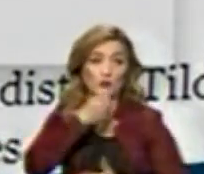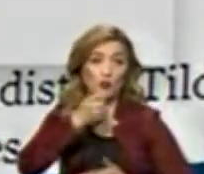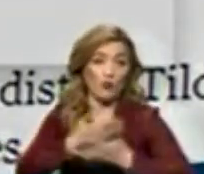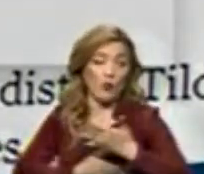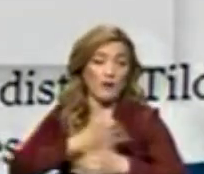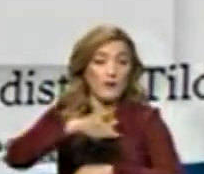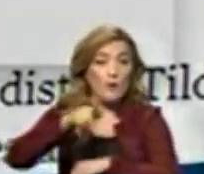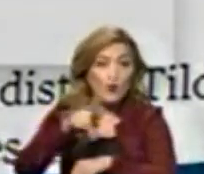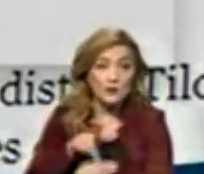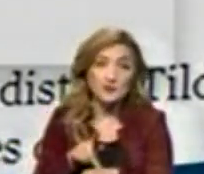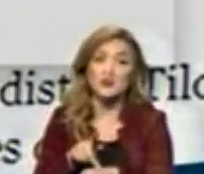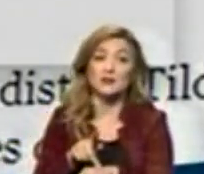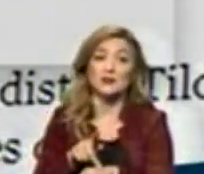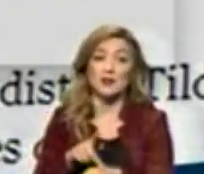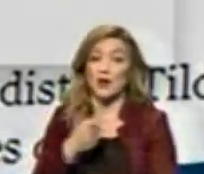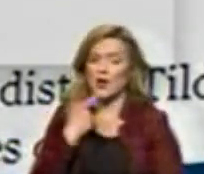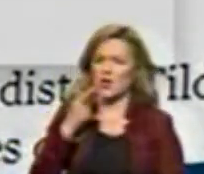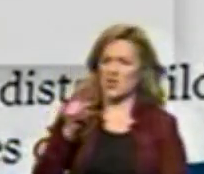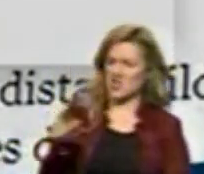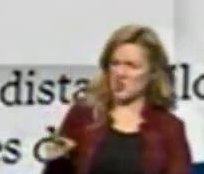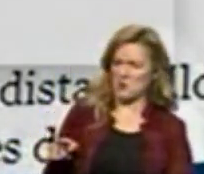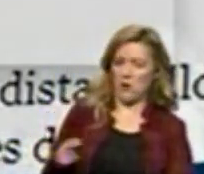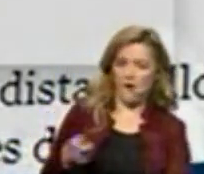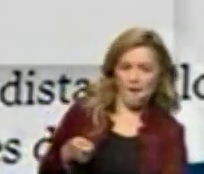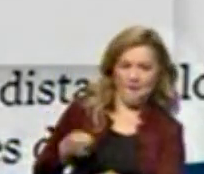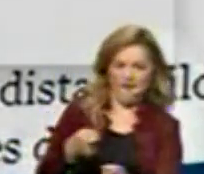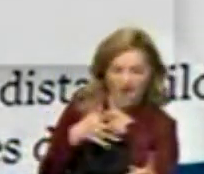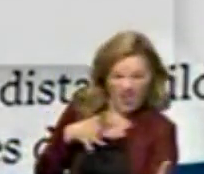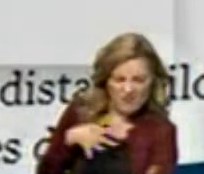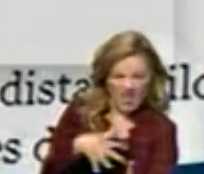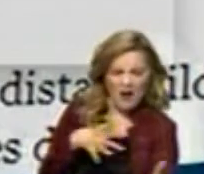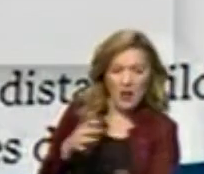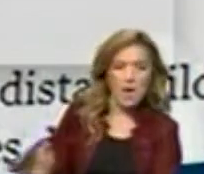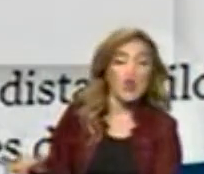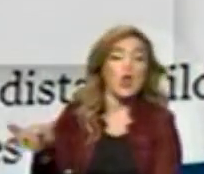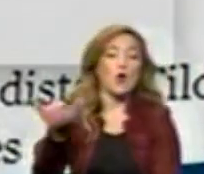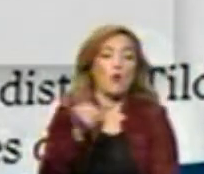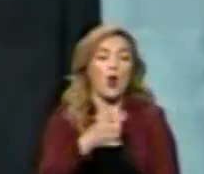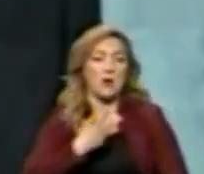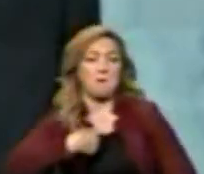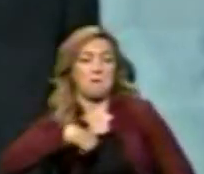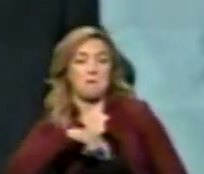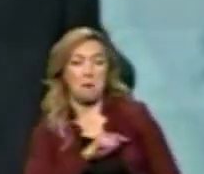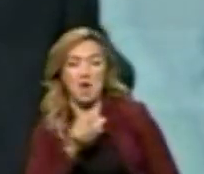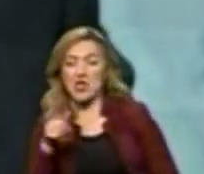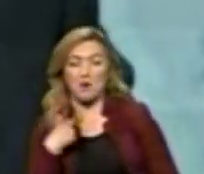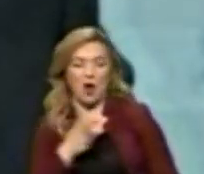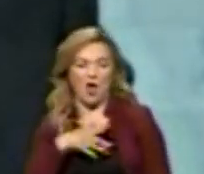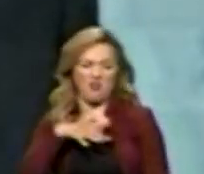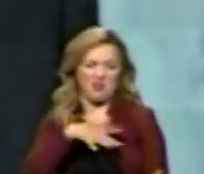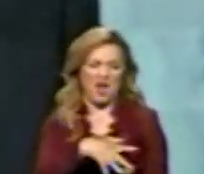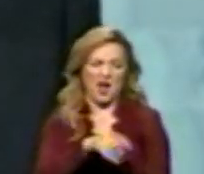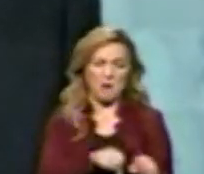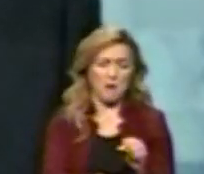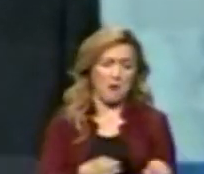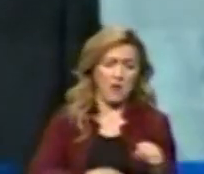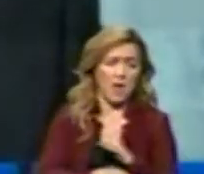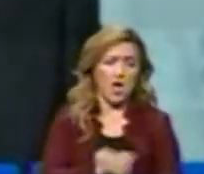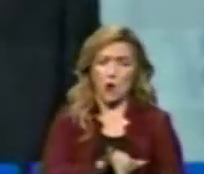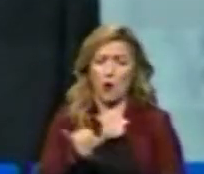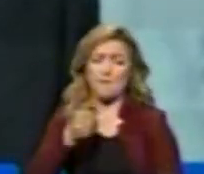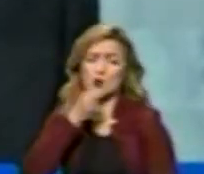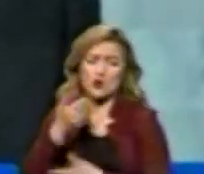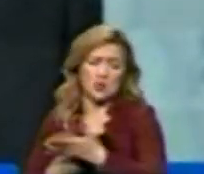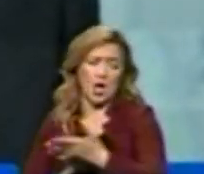tildó reiteradamente de inquisidores y comparado con los tribunales de la inquisición nos deja muchas dudas también en relación